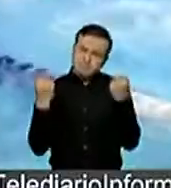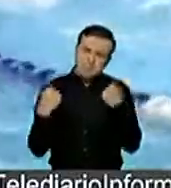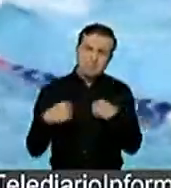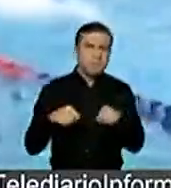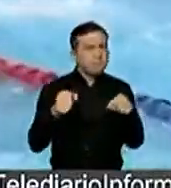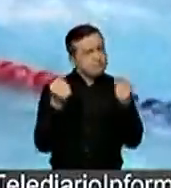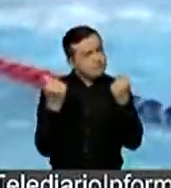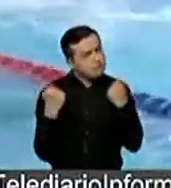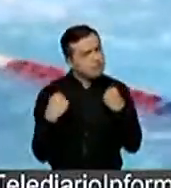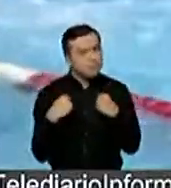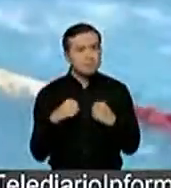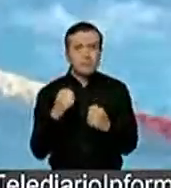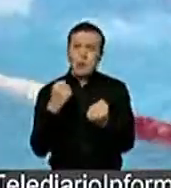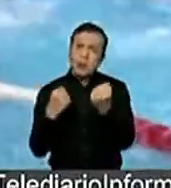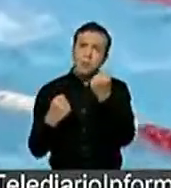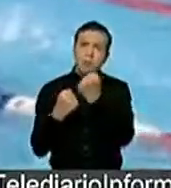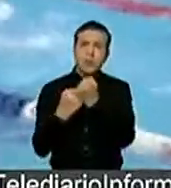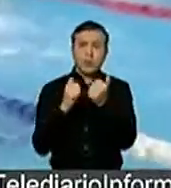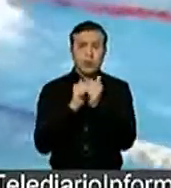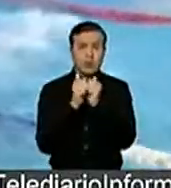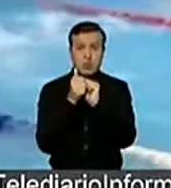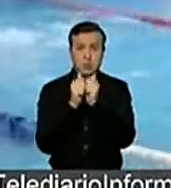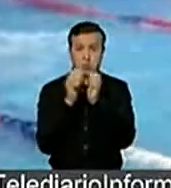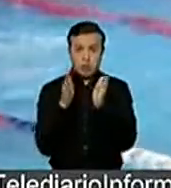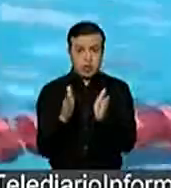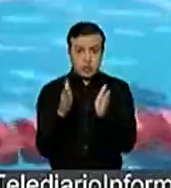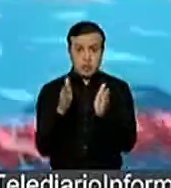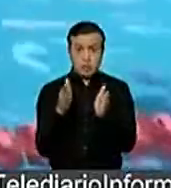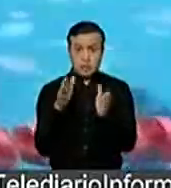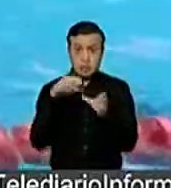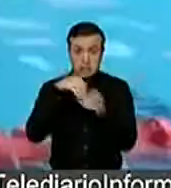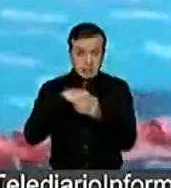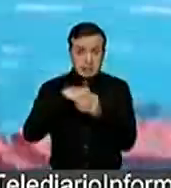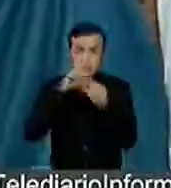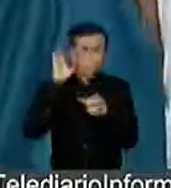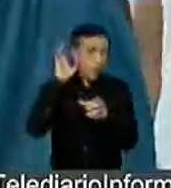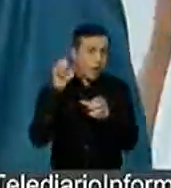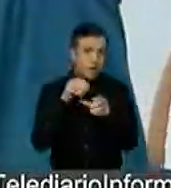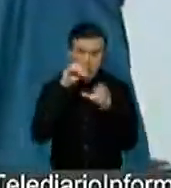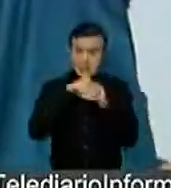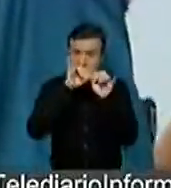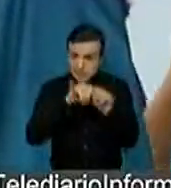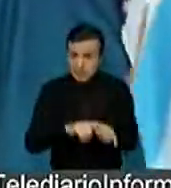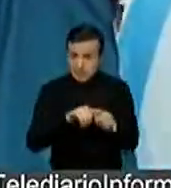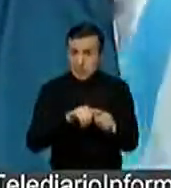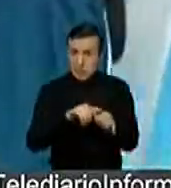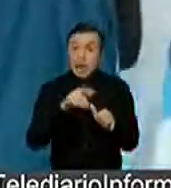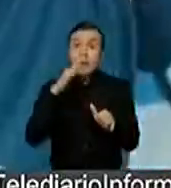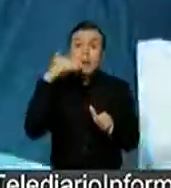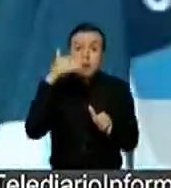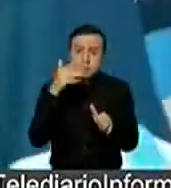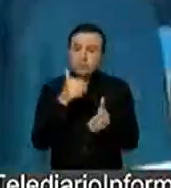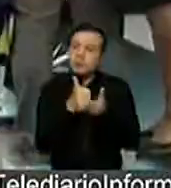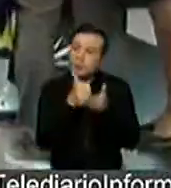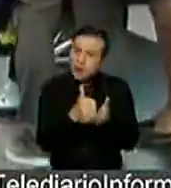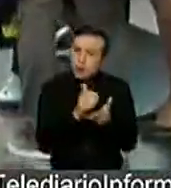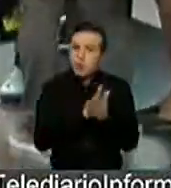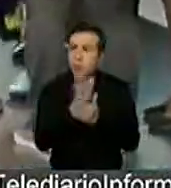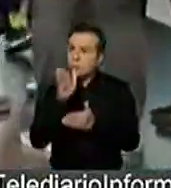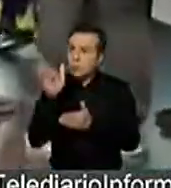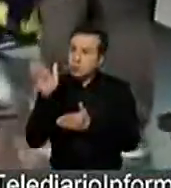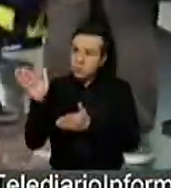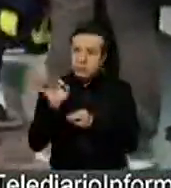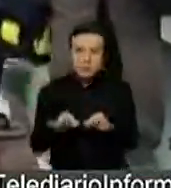recursos necesarios para que los deportistas que aún no pueden volver a sus provincias lo hagan con la seguridad necesaria,